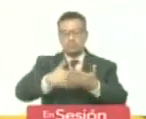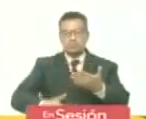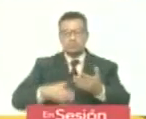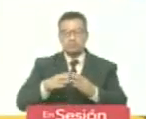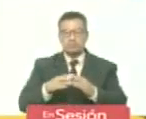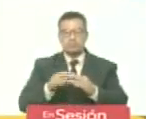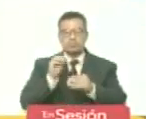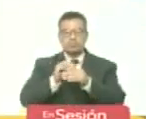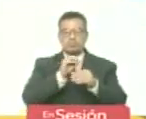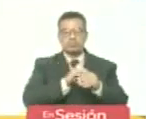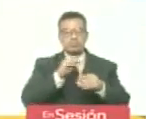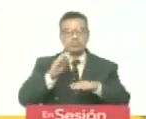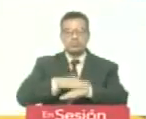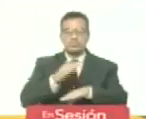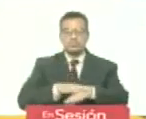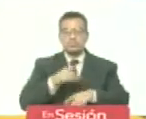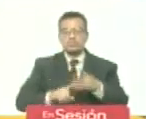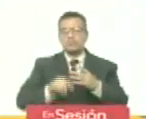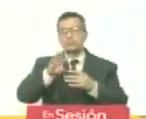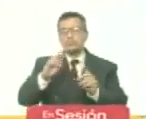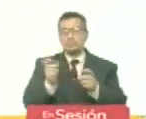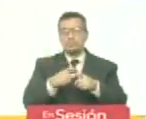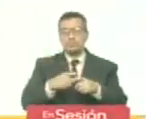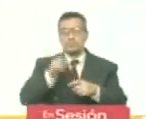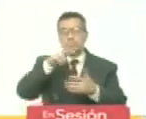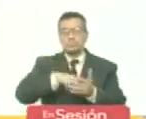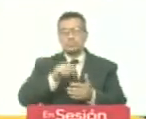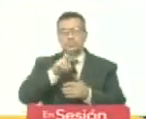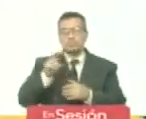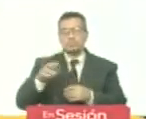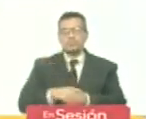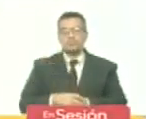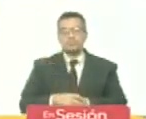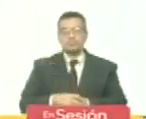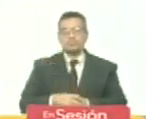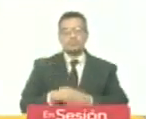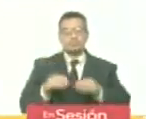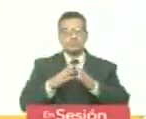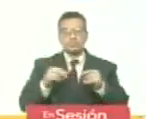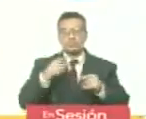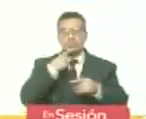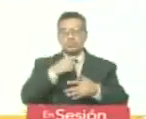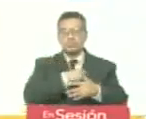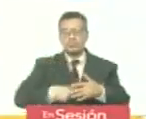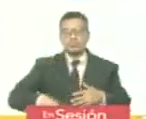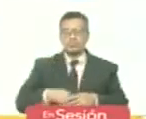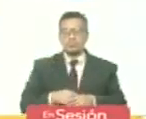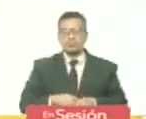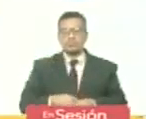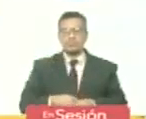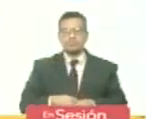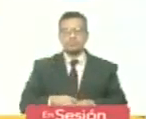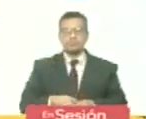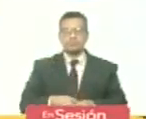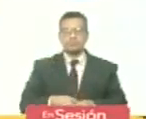se convoca para el día jueves 4 de agosto de 2022. Es todo, ciudadano presidente.